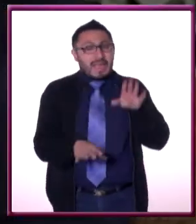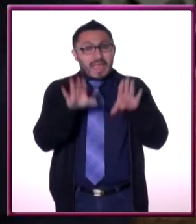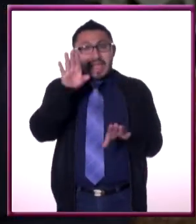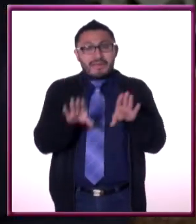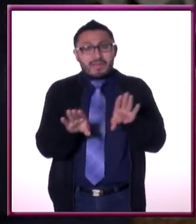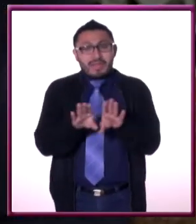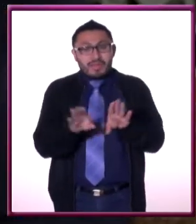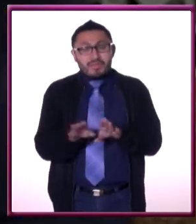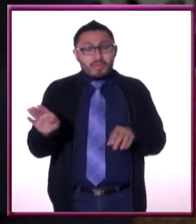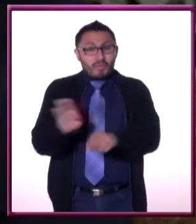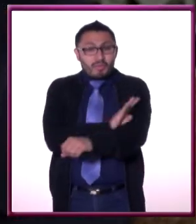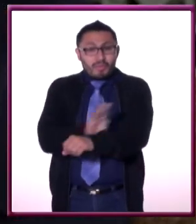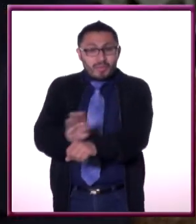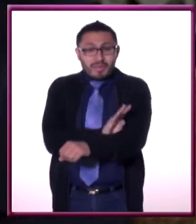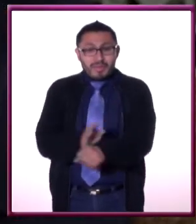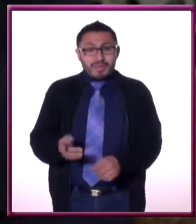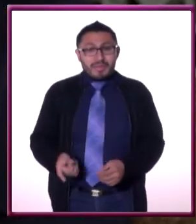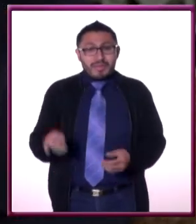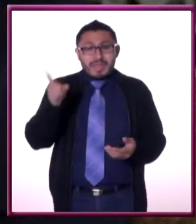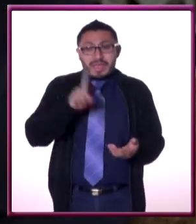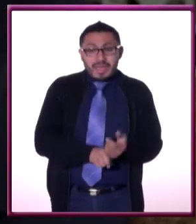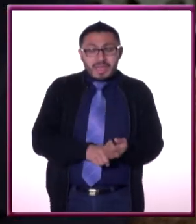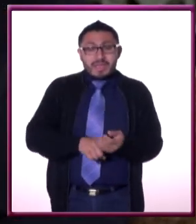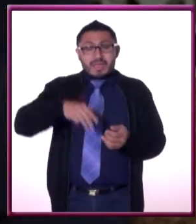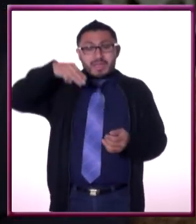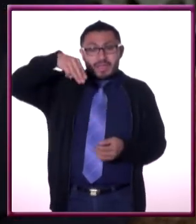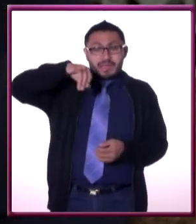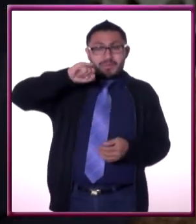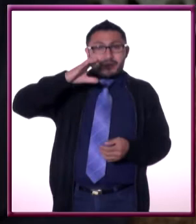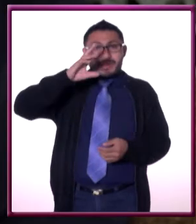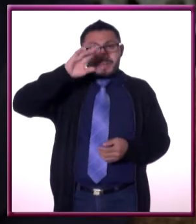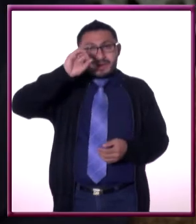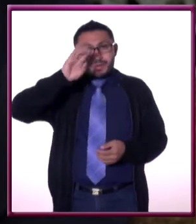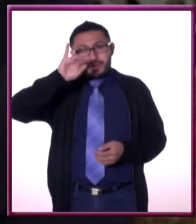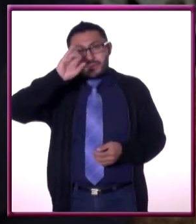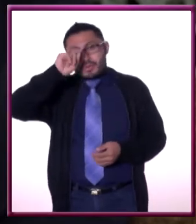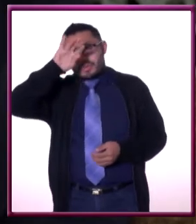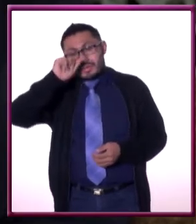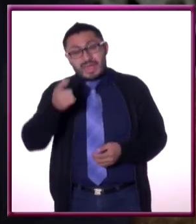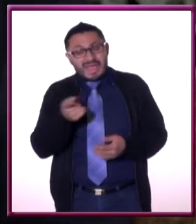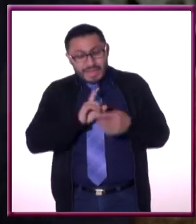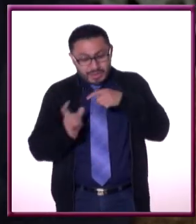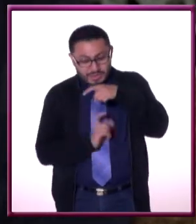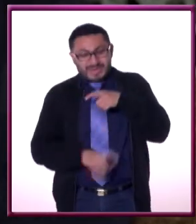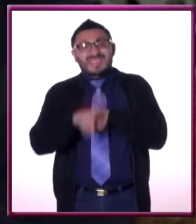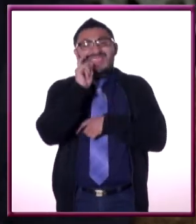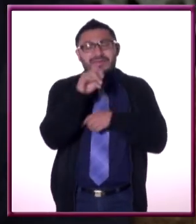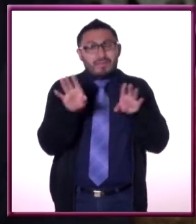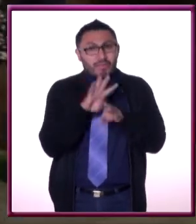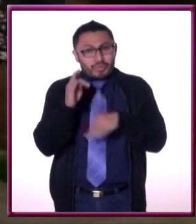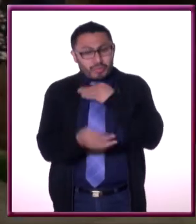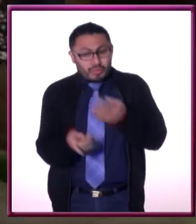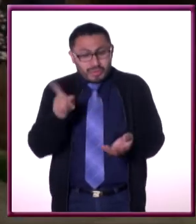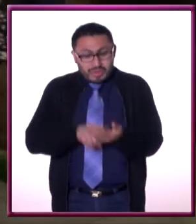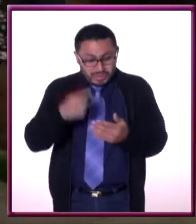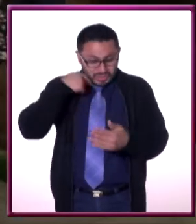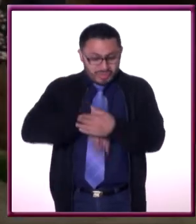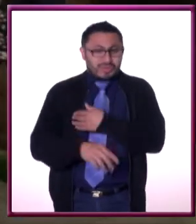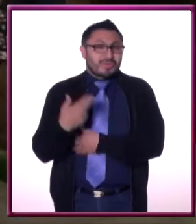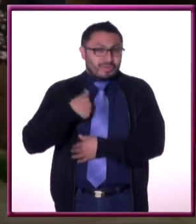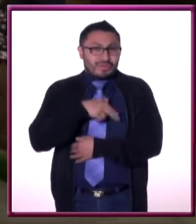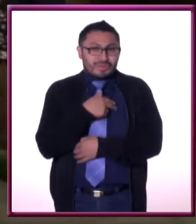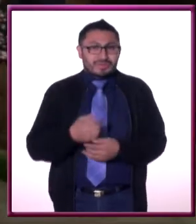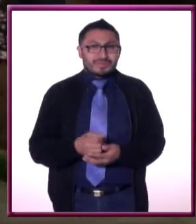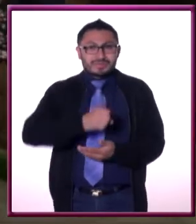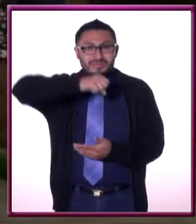veces sus beneficios vienen a través de la microbiota intestinal. Es decir, todos los microorganismos que nosotros tenemos, porque somos